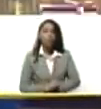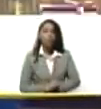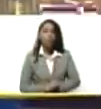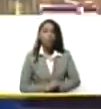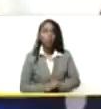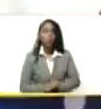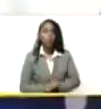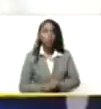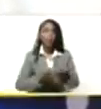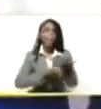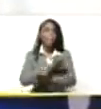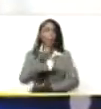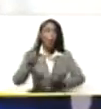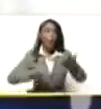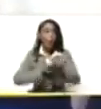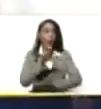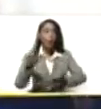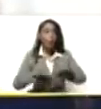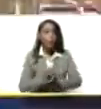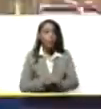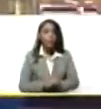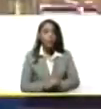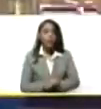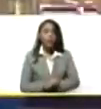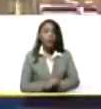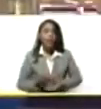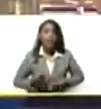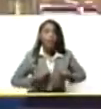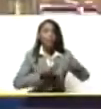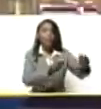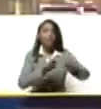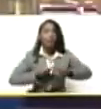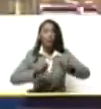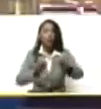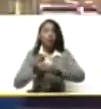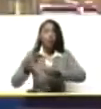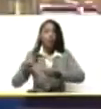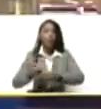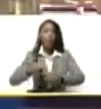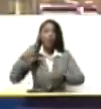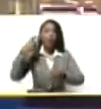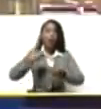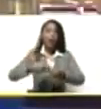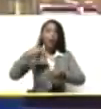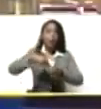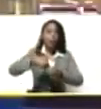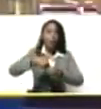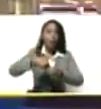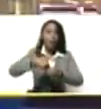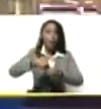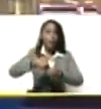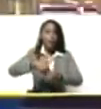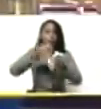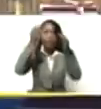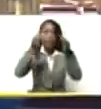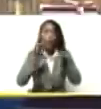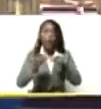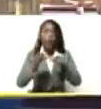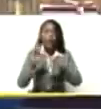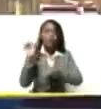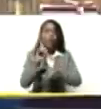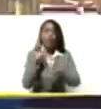el problema de la distribución de la gasolina segura sin